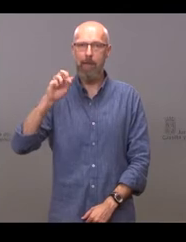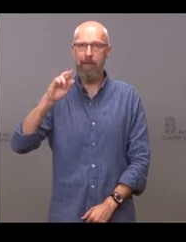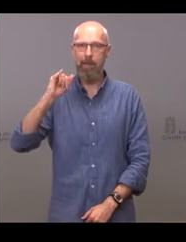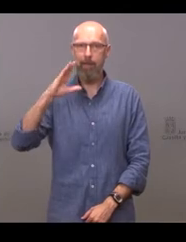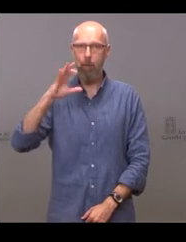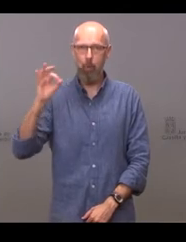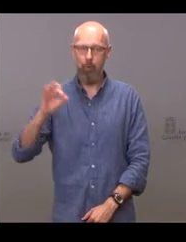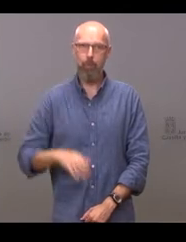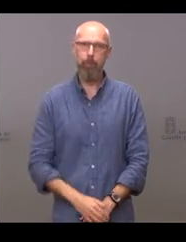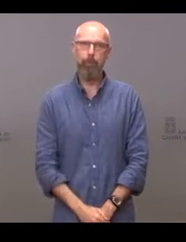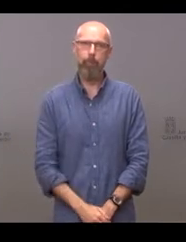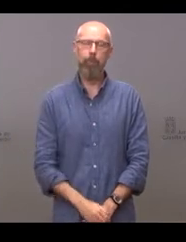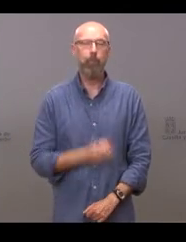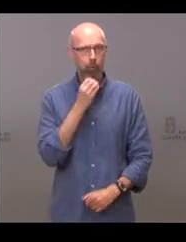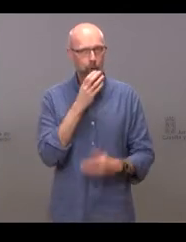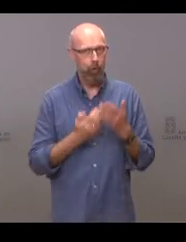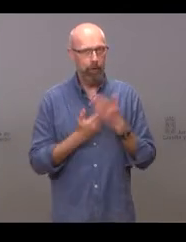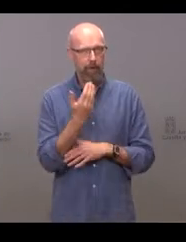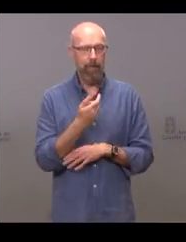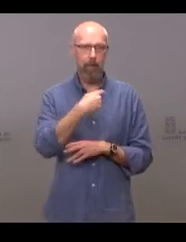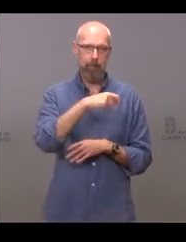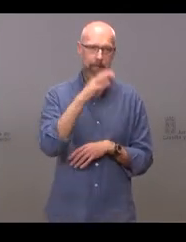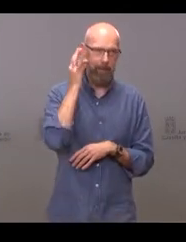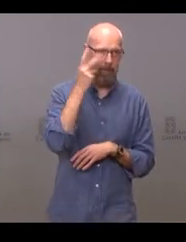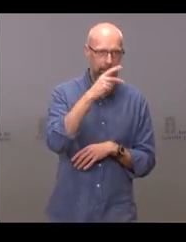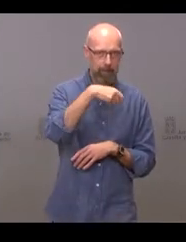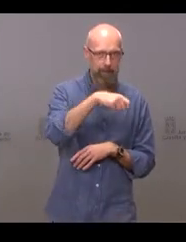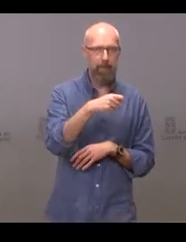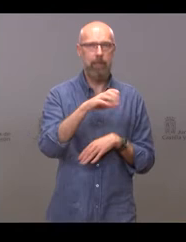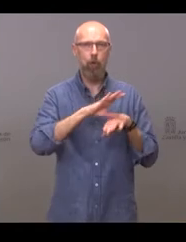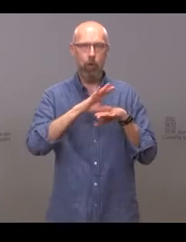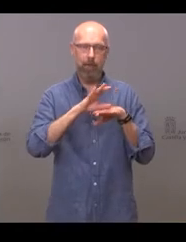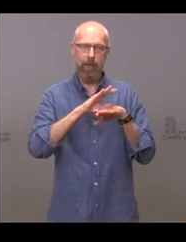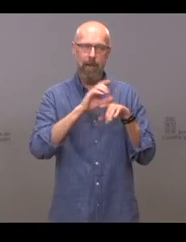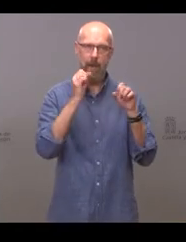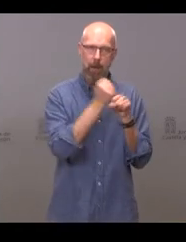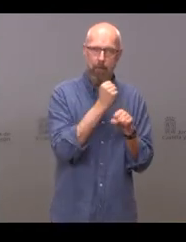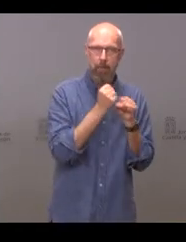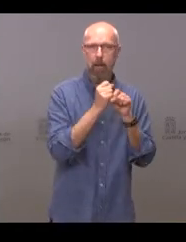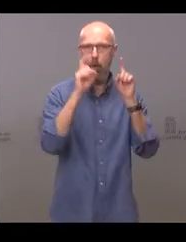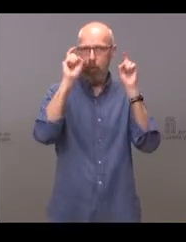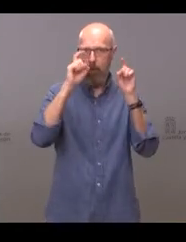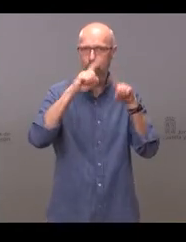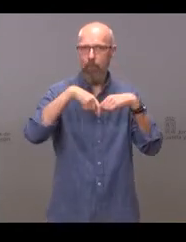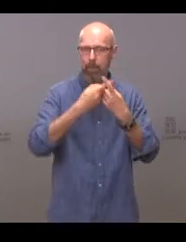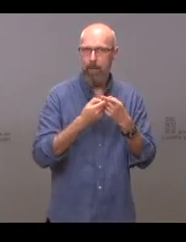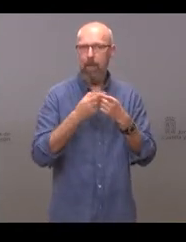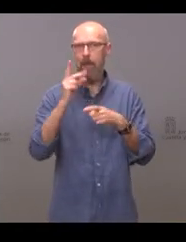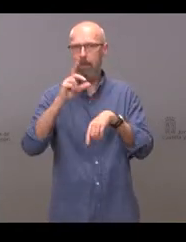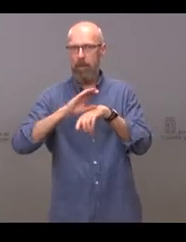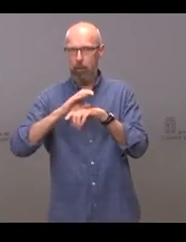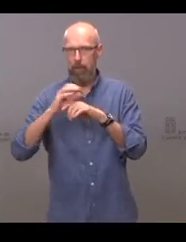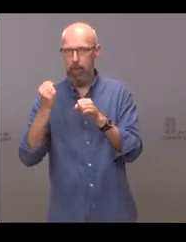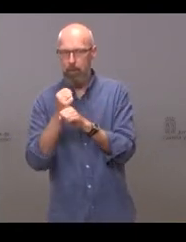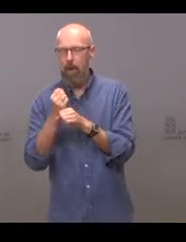presidente vicepresidente consejeras de empleo de educación y de familia este consejero de empleo y también